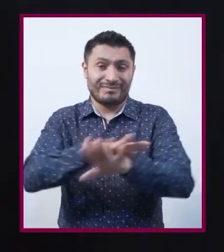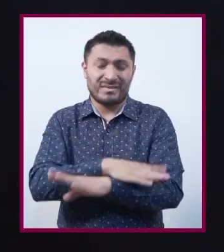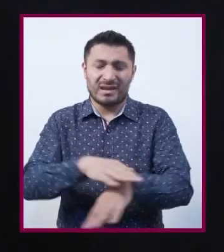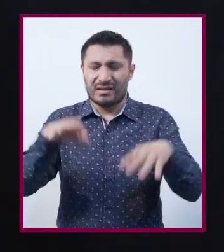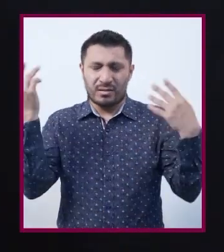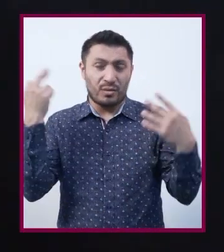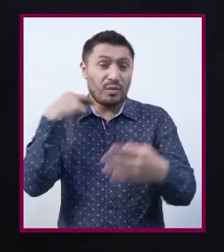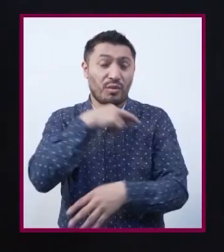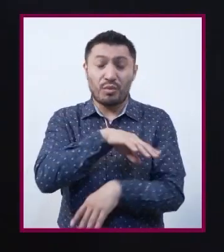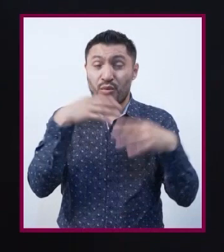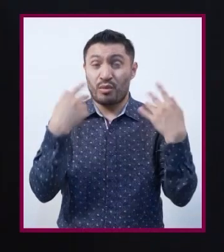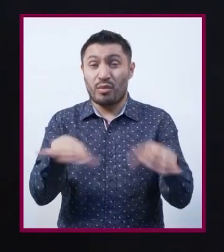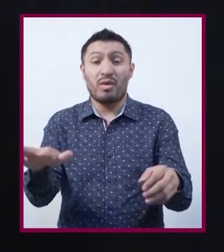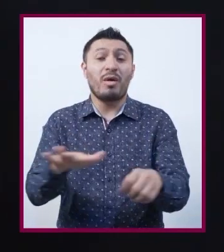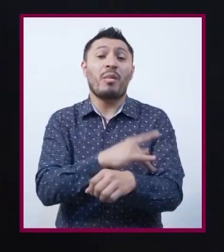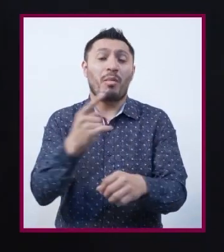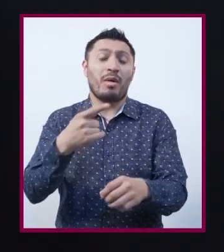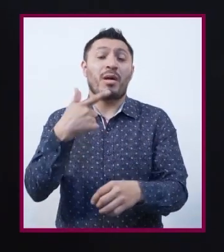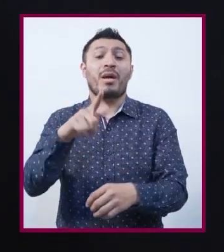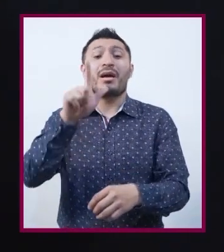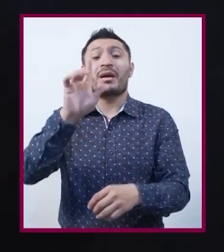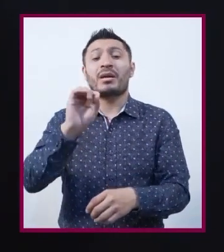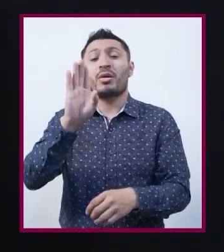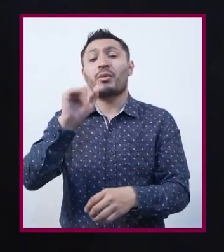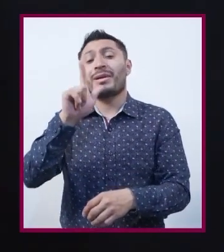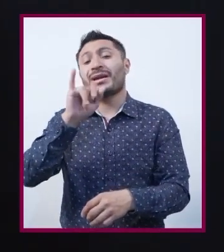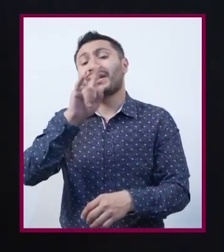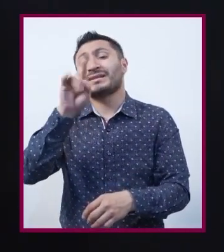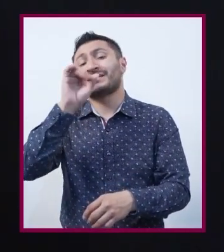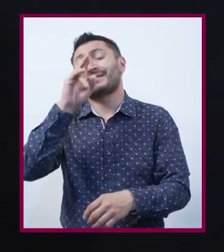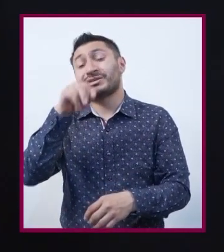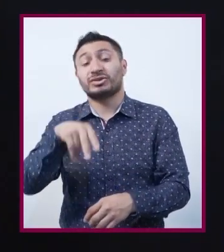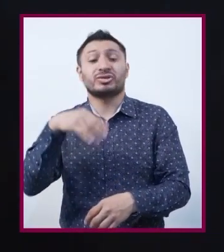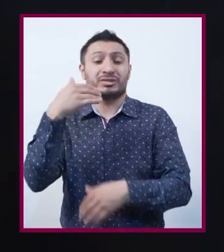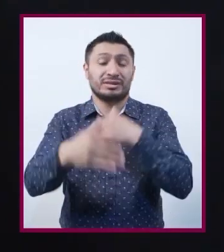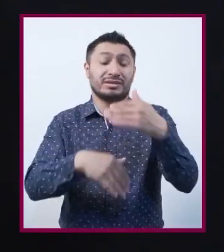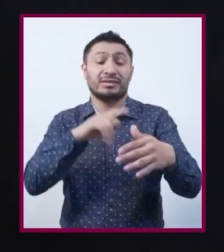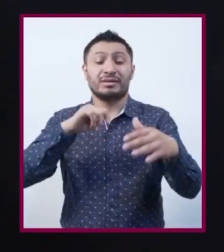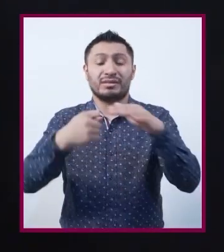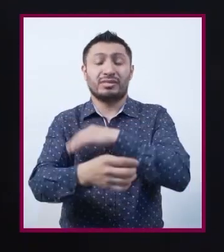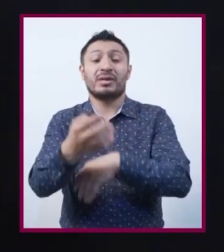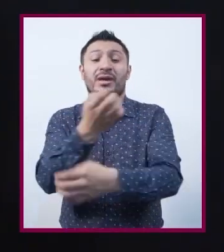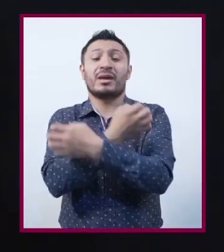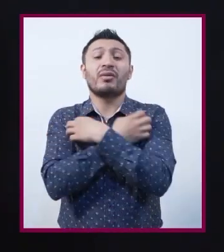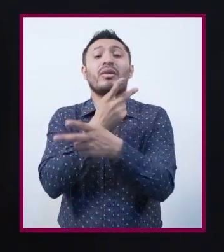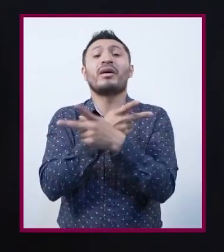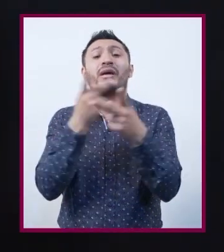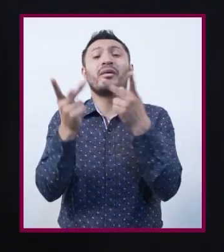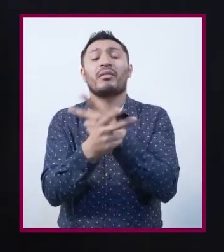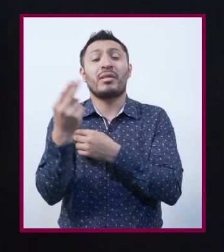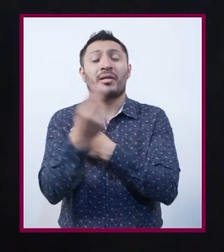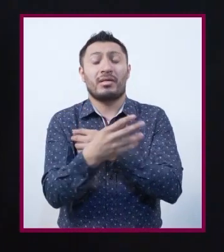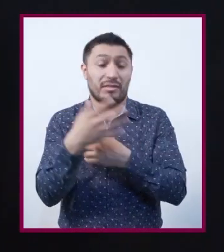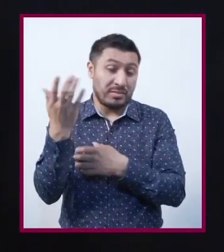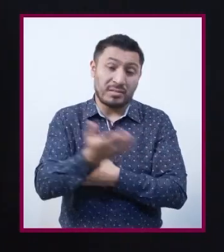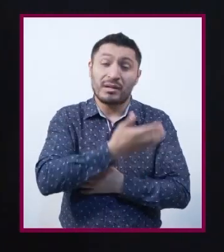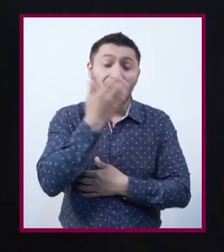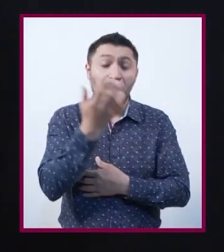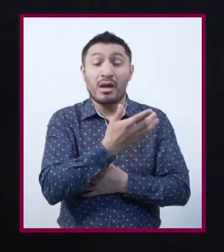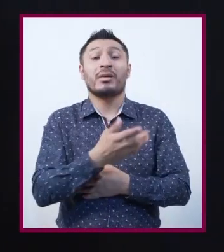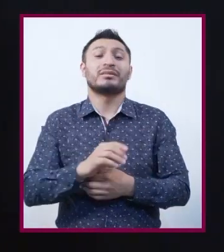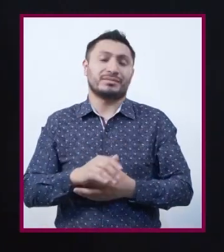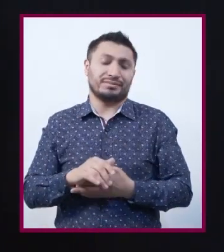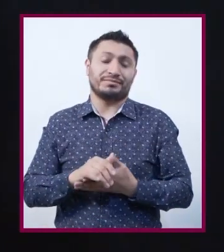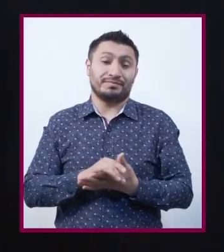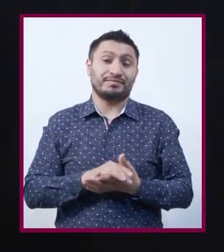un mundo que ha cambiado de forma vertiginosa. Debido a la globalización y a los avances tecnológicos, la educación media necesita